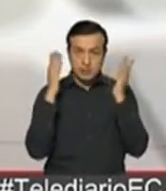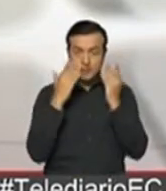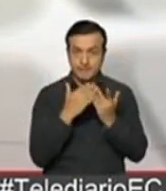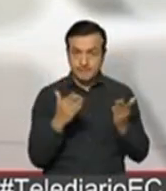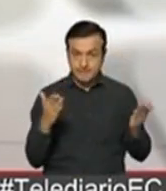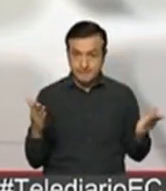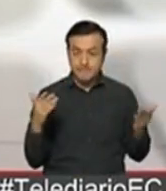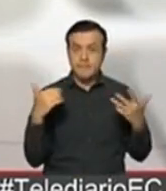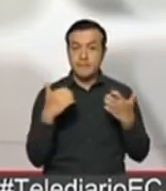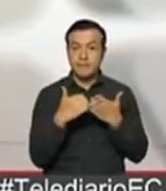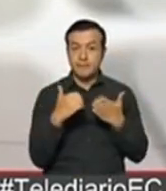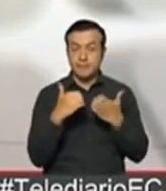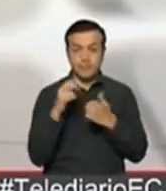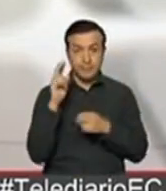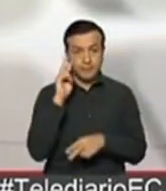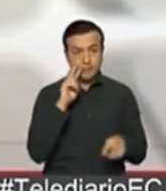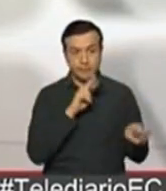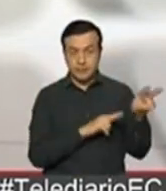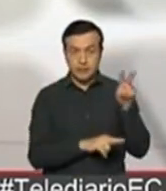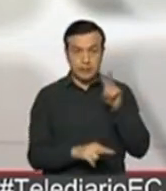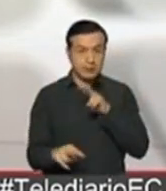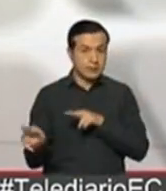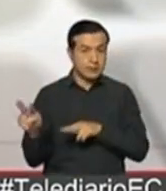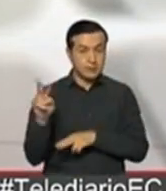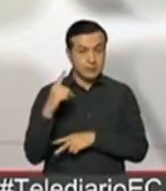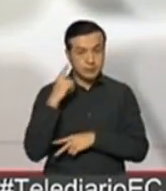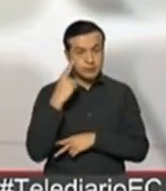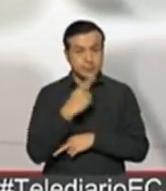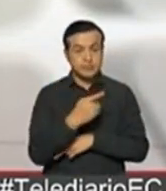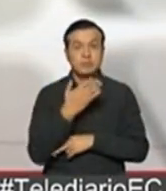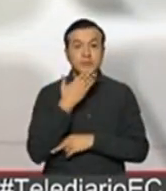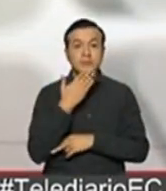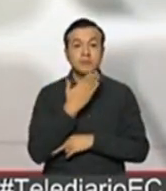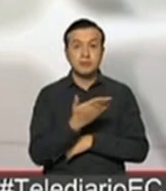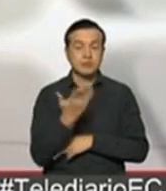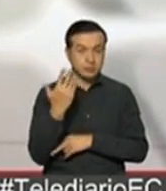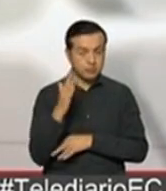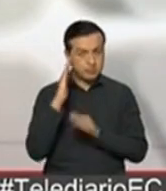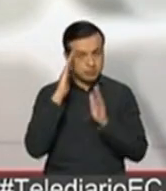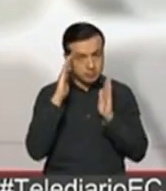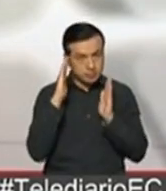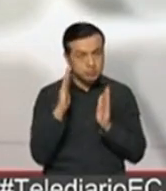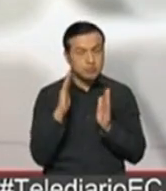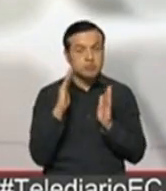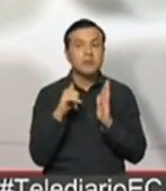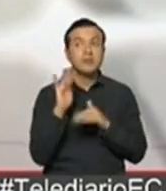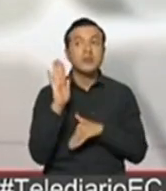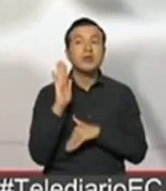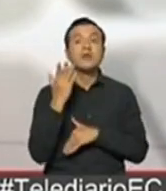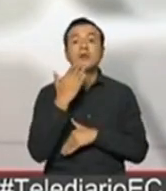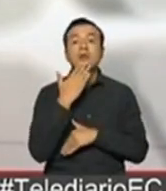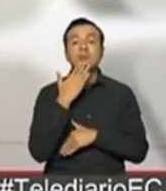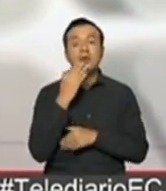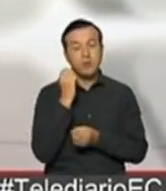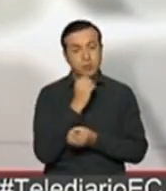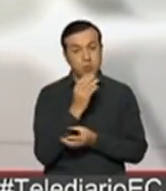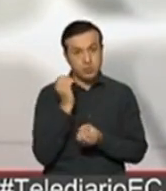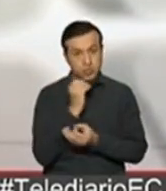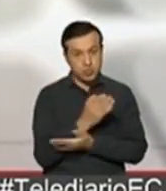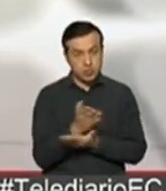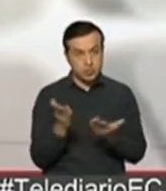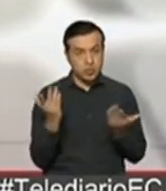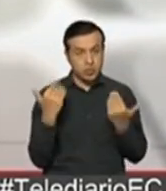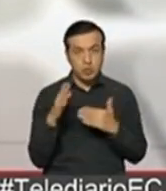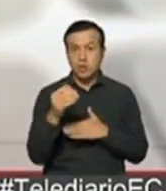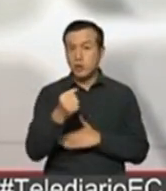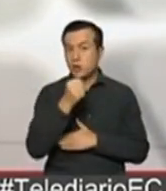de los equipos de evaluadores que se estaba centrada fundamentalmente en recabar información a partir de